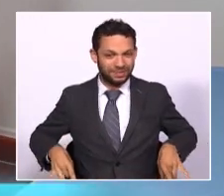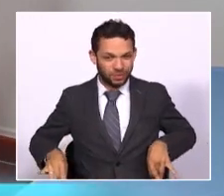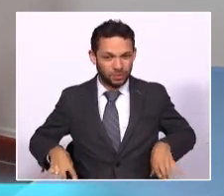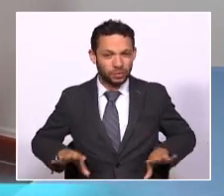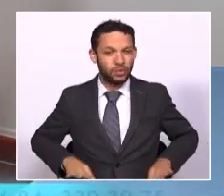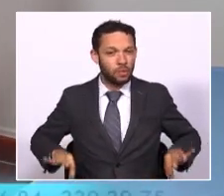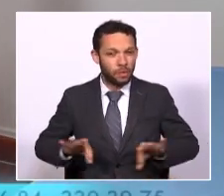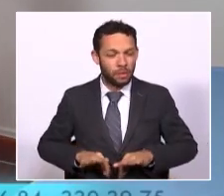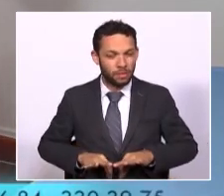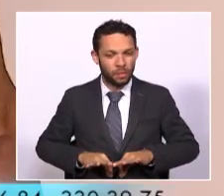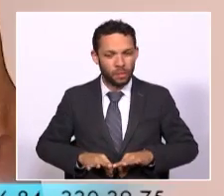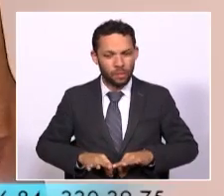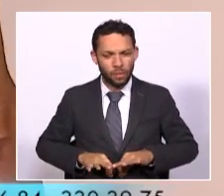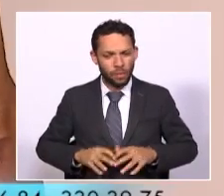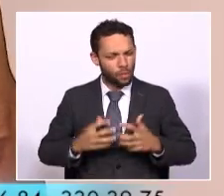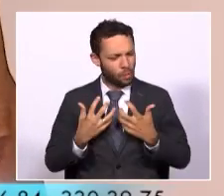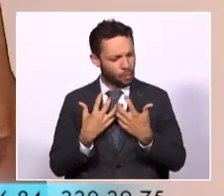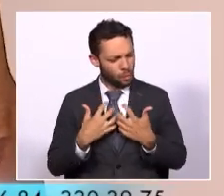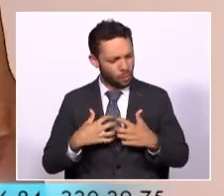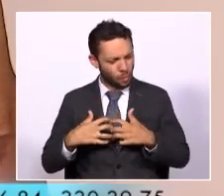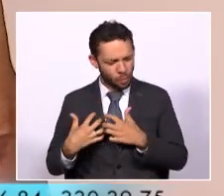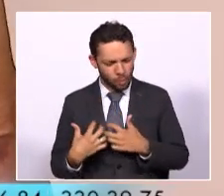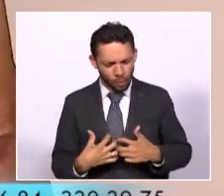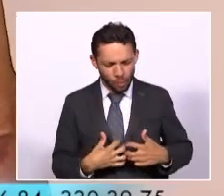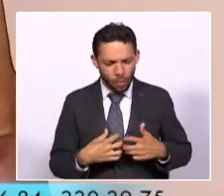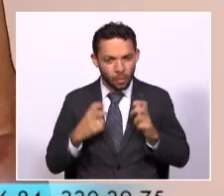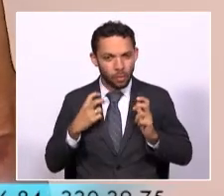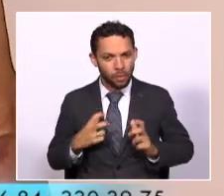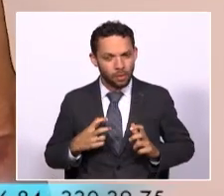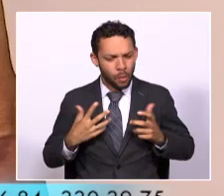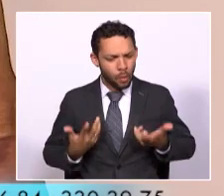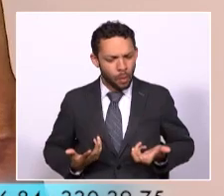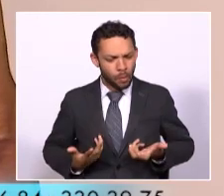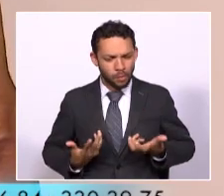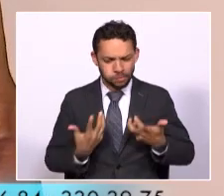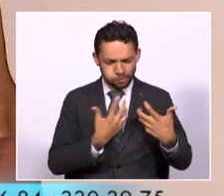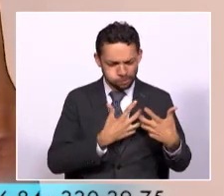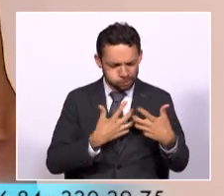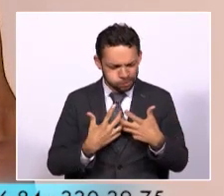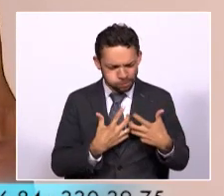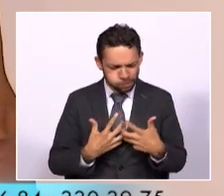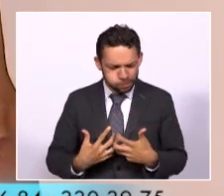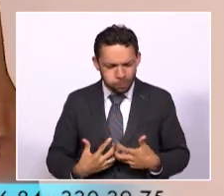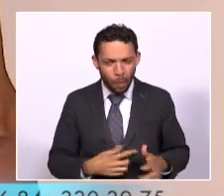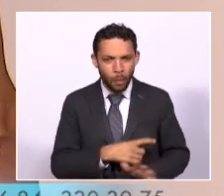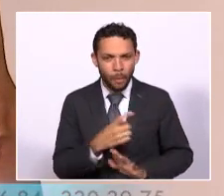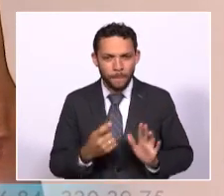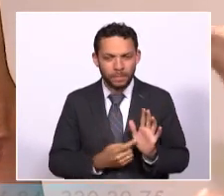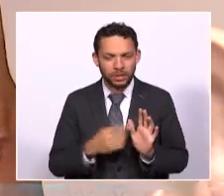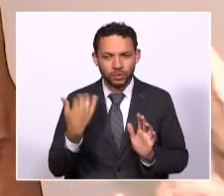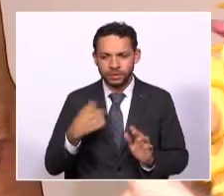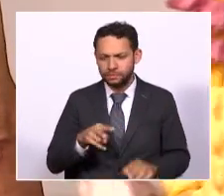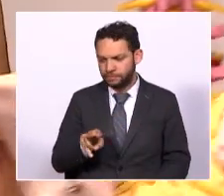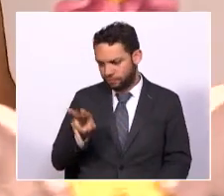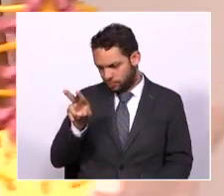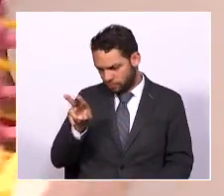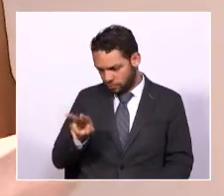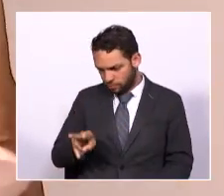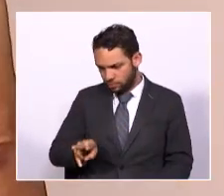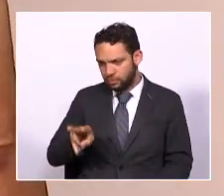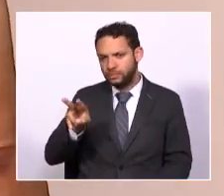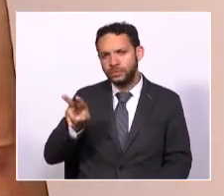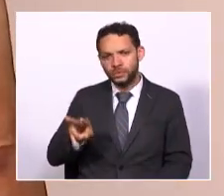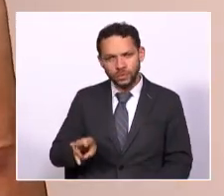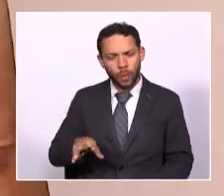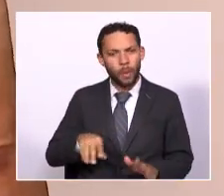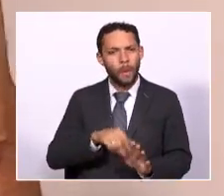evaluar la parte anatómica. Vamos casi que a tener un proceso de evaluación de